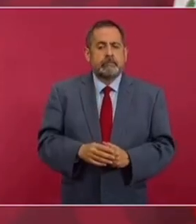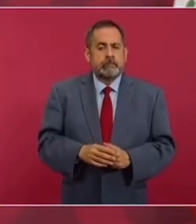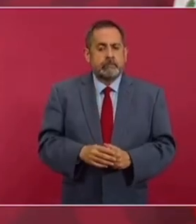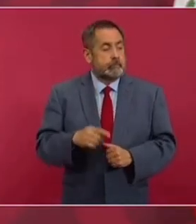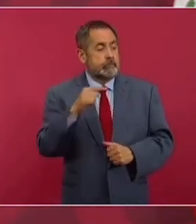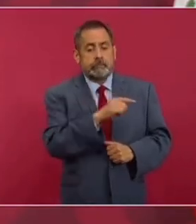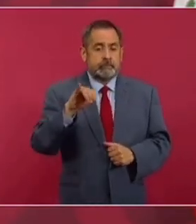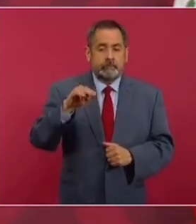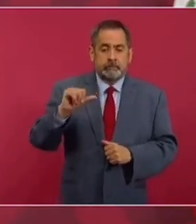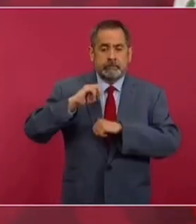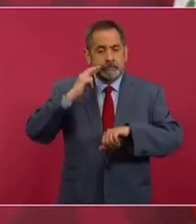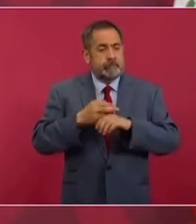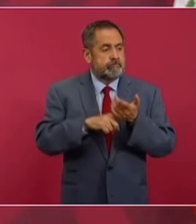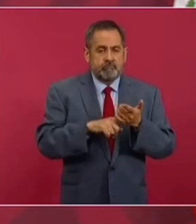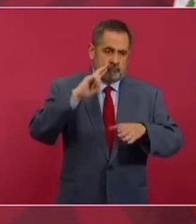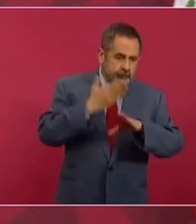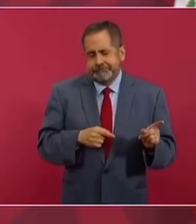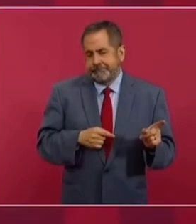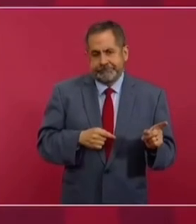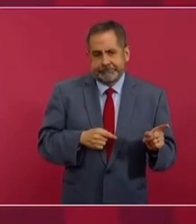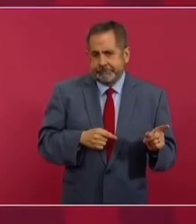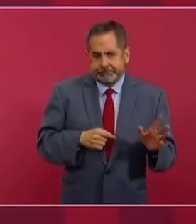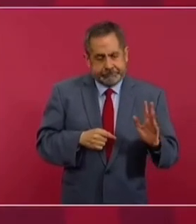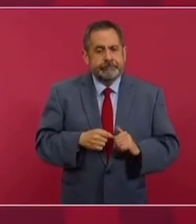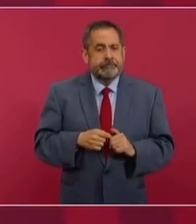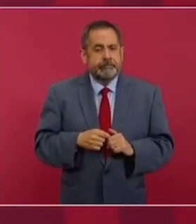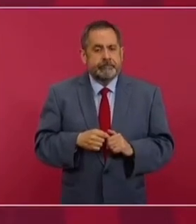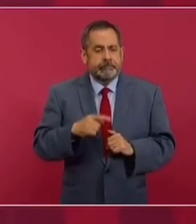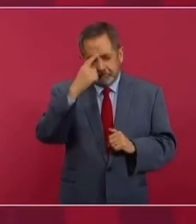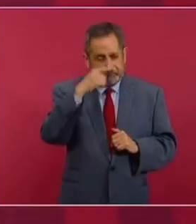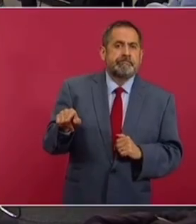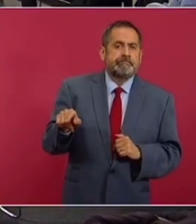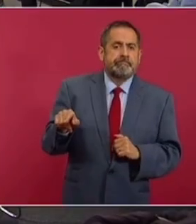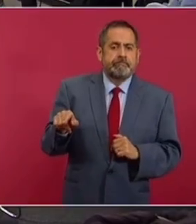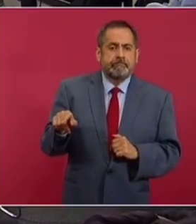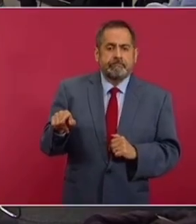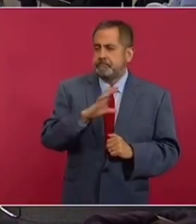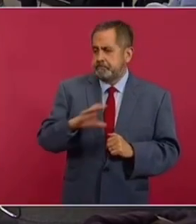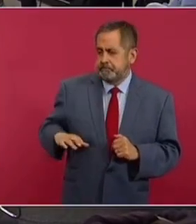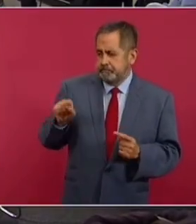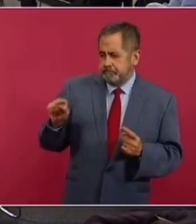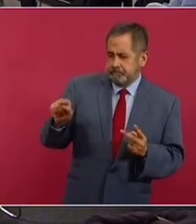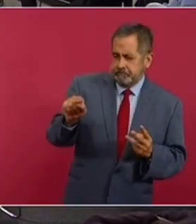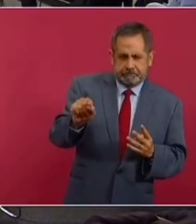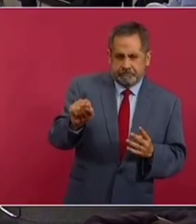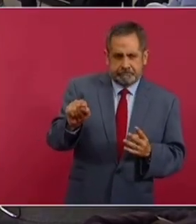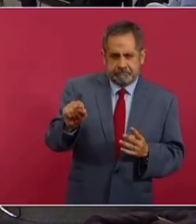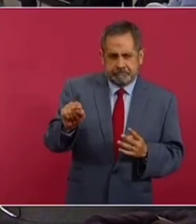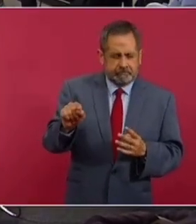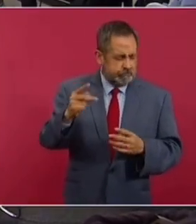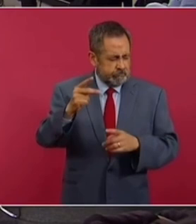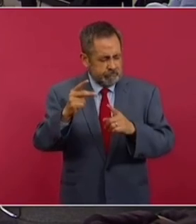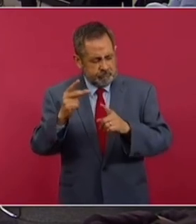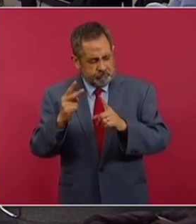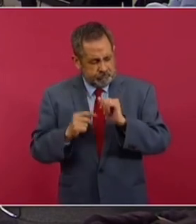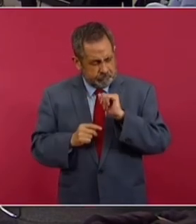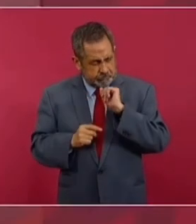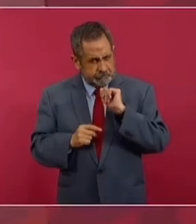las autoridades electorales no han estado a la altura de las circunstancias. Desde que le cancelaron las candidaturas a dos